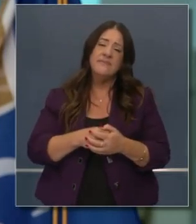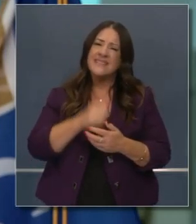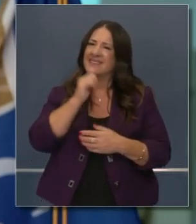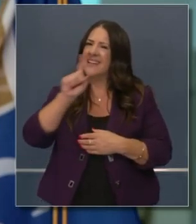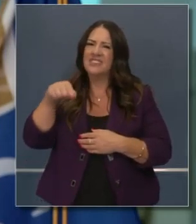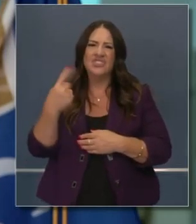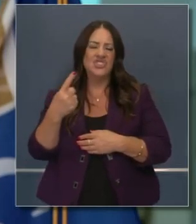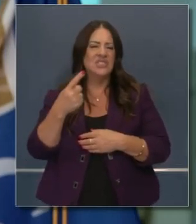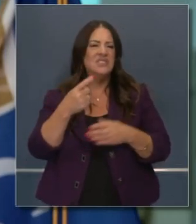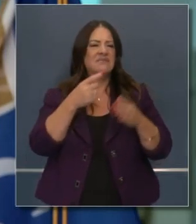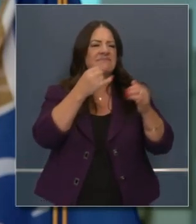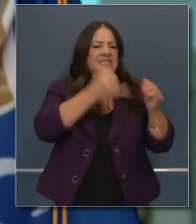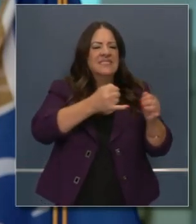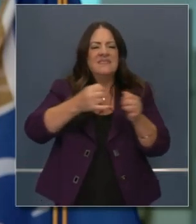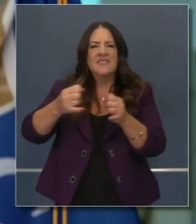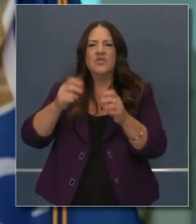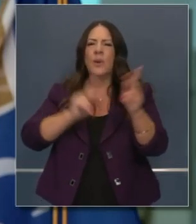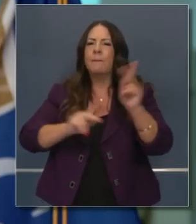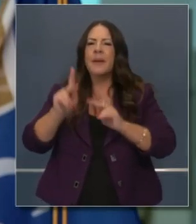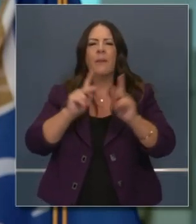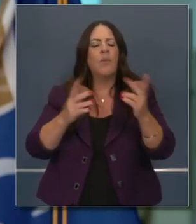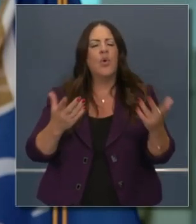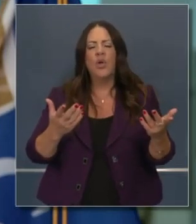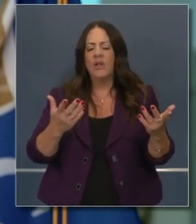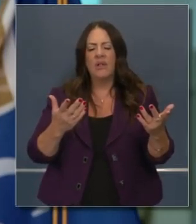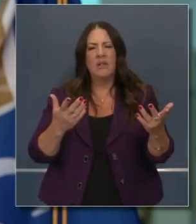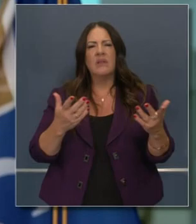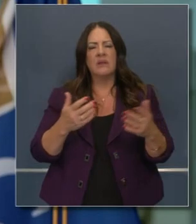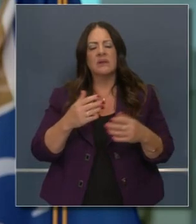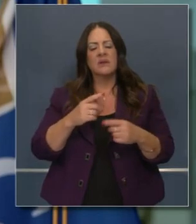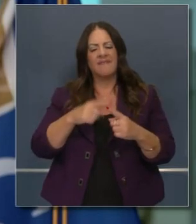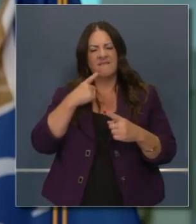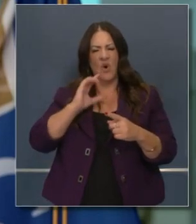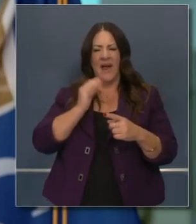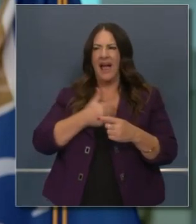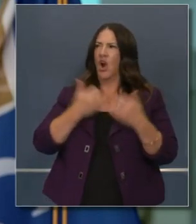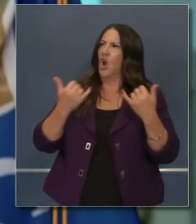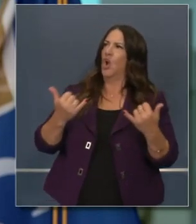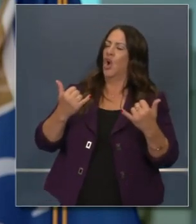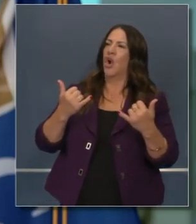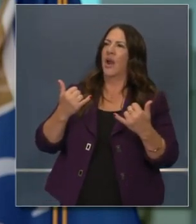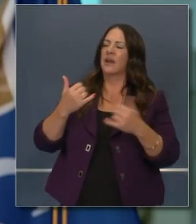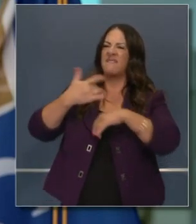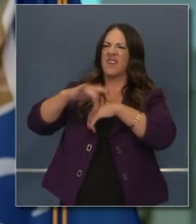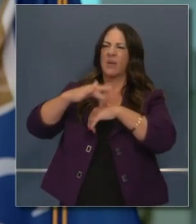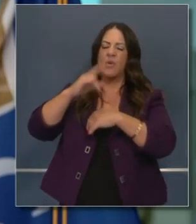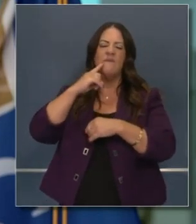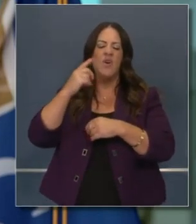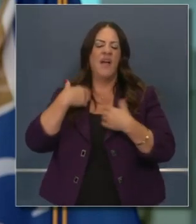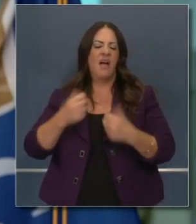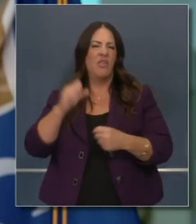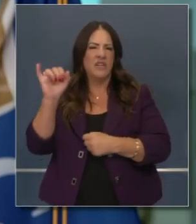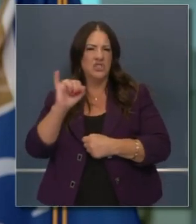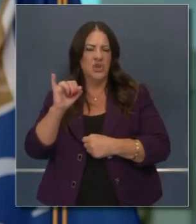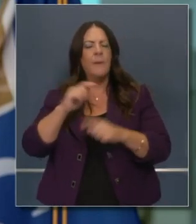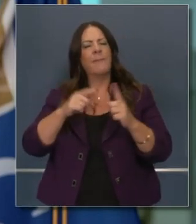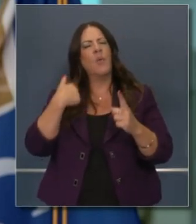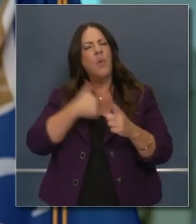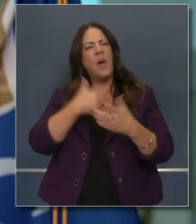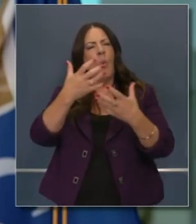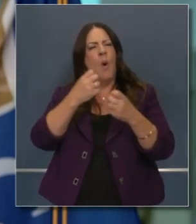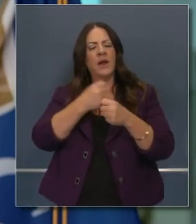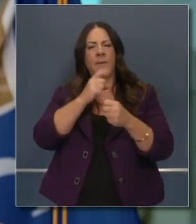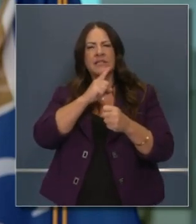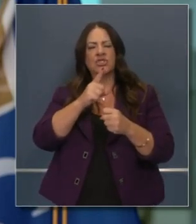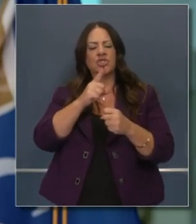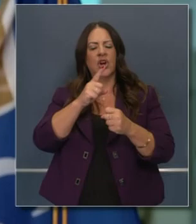la salubridad para personas de avanzada edad, no solamente en el mercado, pero también viendo a